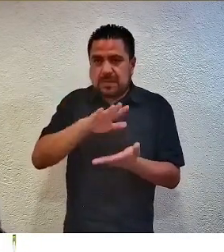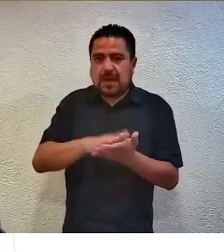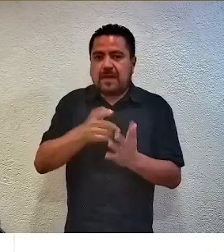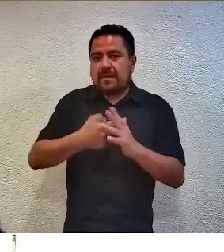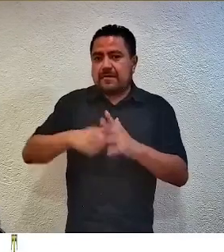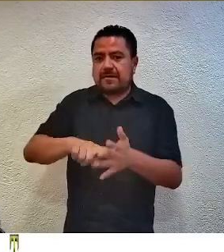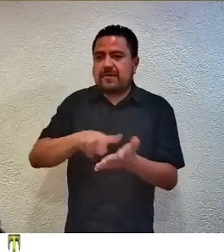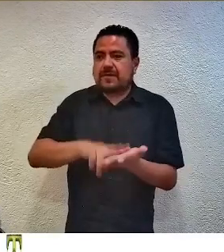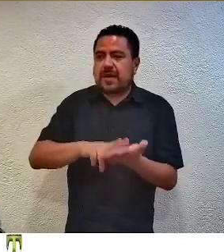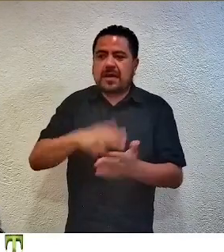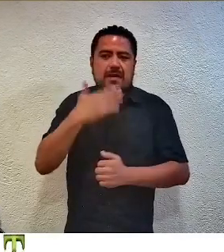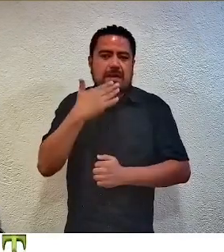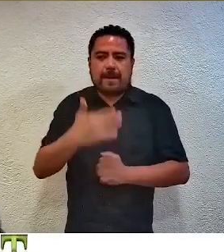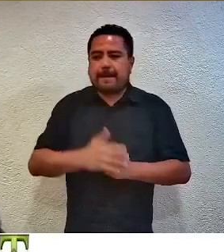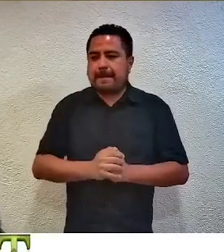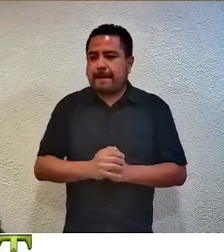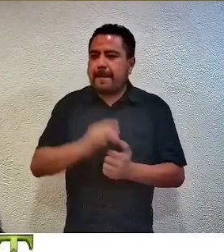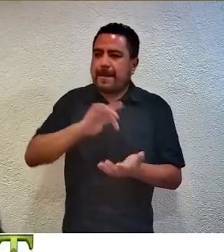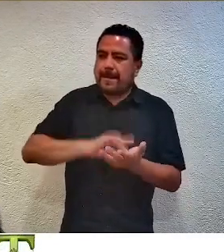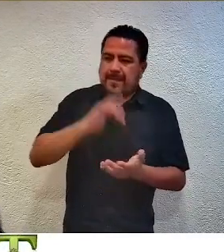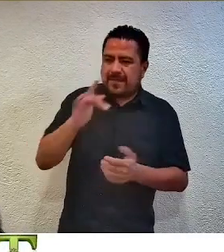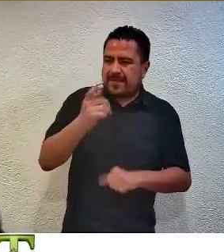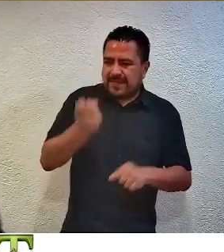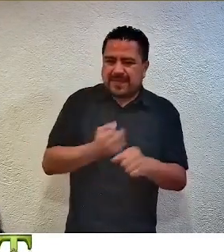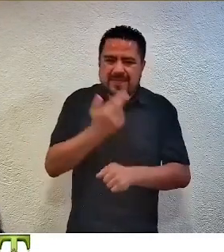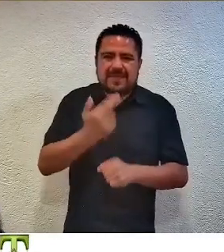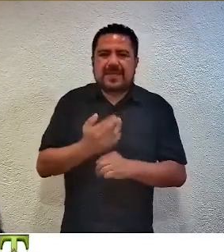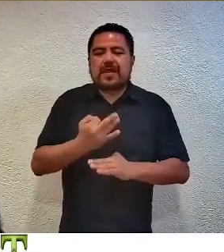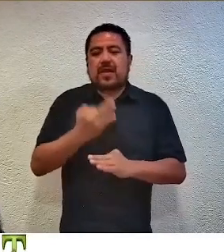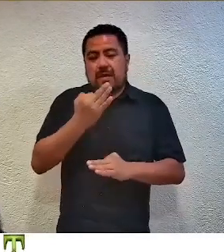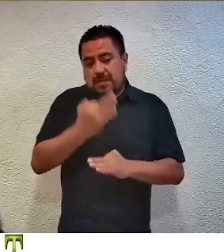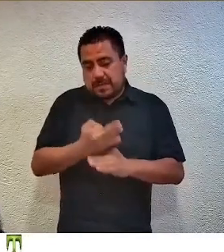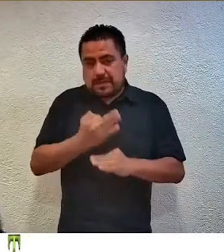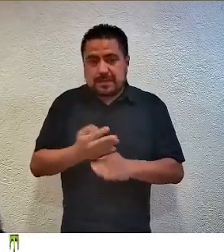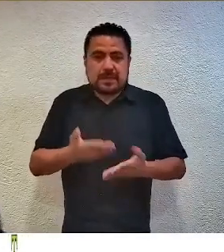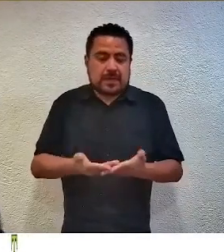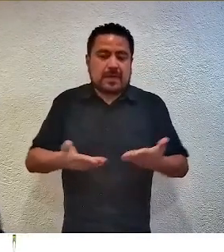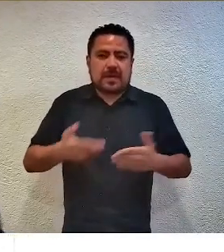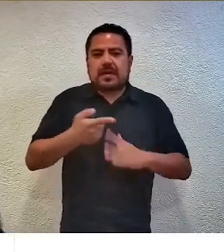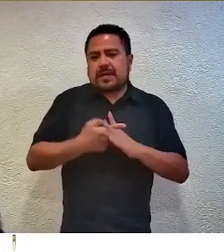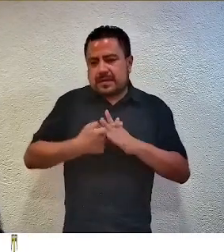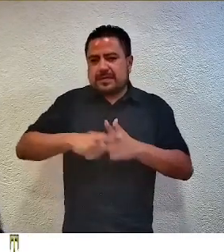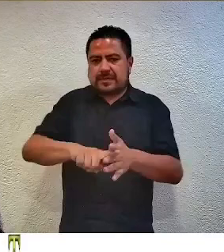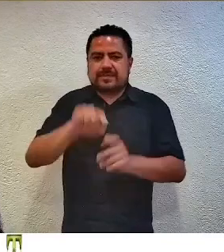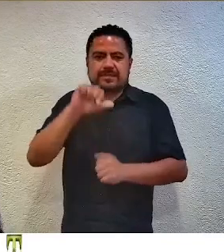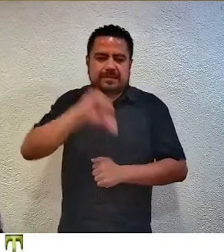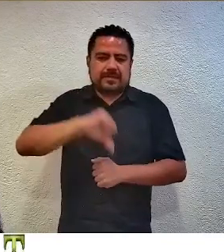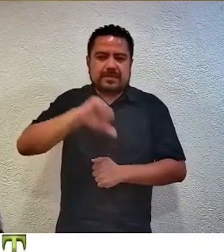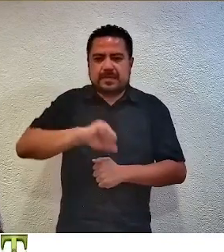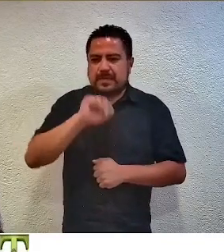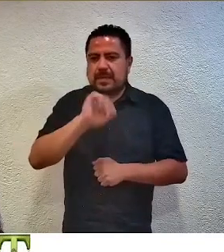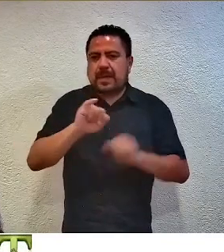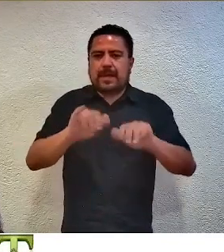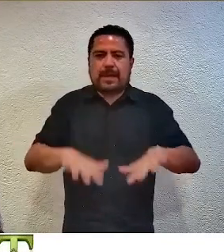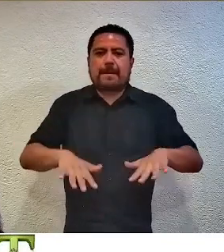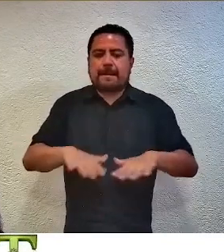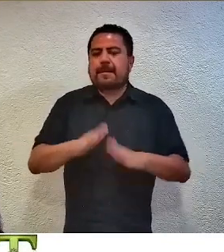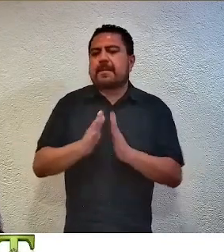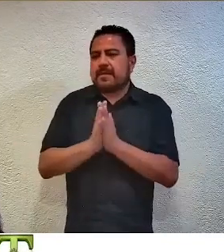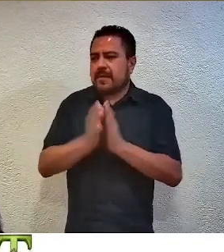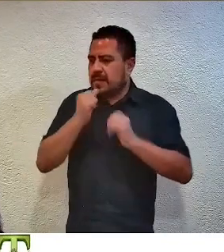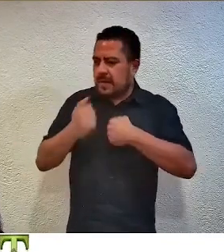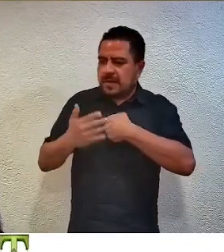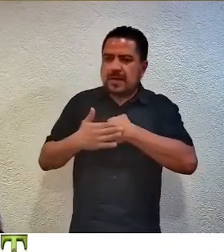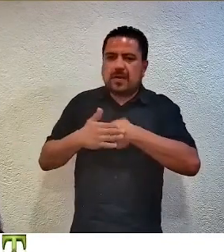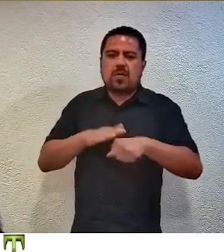válidamente. Gracias, secretario. En consecuencia, se declara abierta la presente sesión. Le solicito nos informe